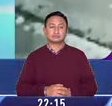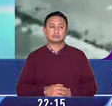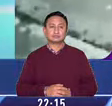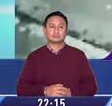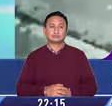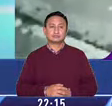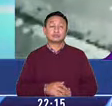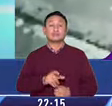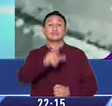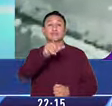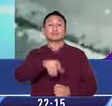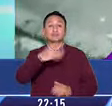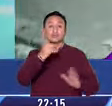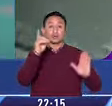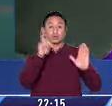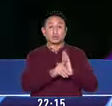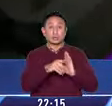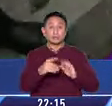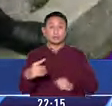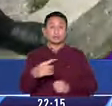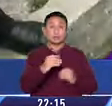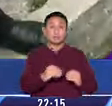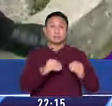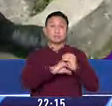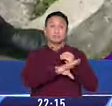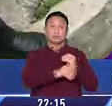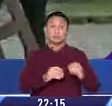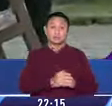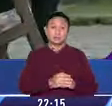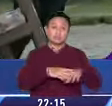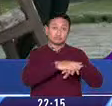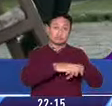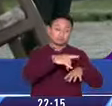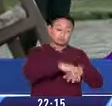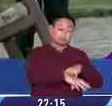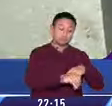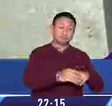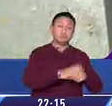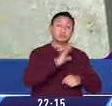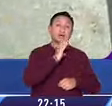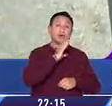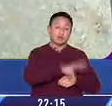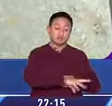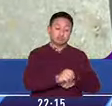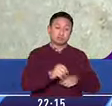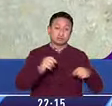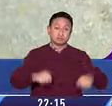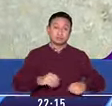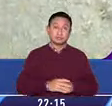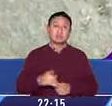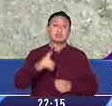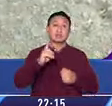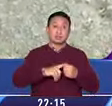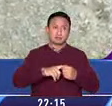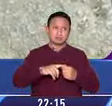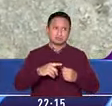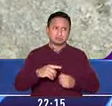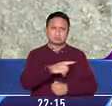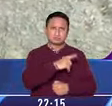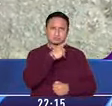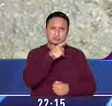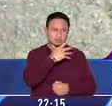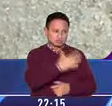La ciudadanía denuncia el incremento en robos de alcantarillas, medidores y señalética de la ciudad. ¿Quién se roba